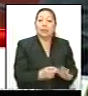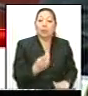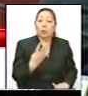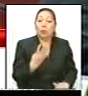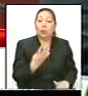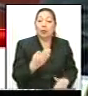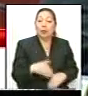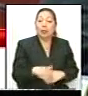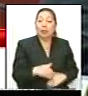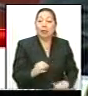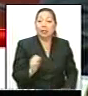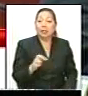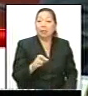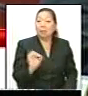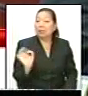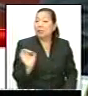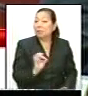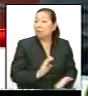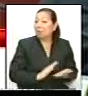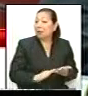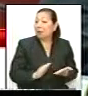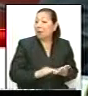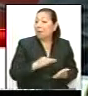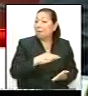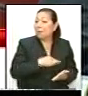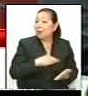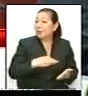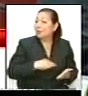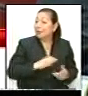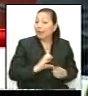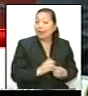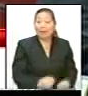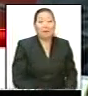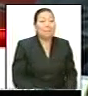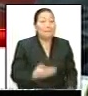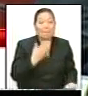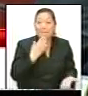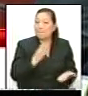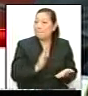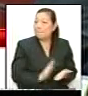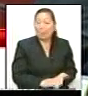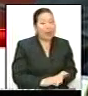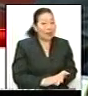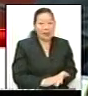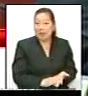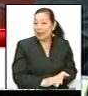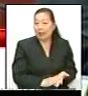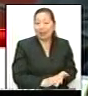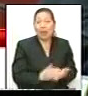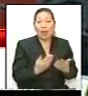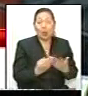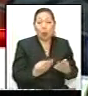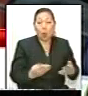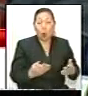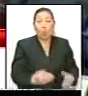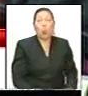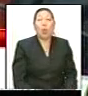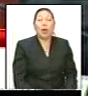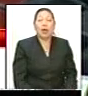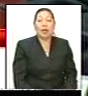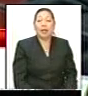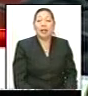704 de la calle Sapi sin autorización del Ministerio de Cultura, dañando irreversiblemente el inmueble de valor